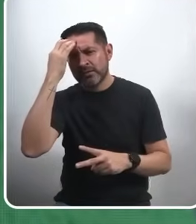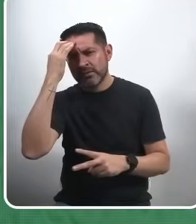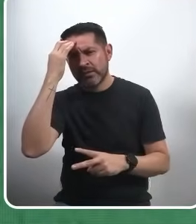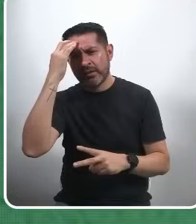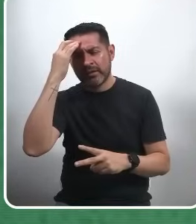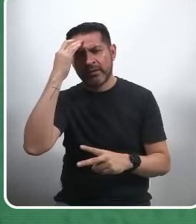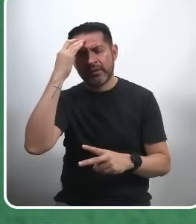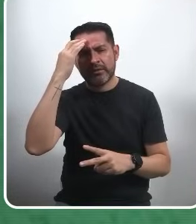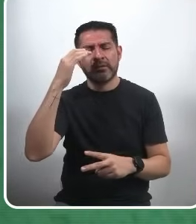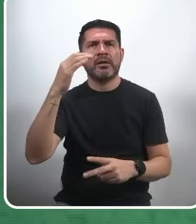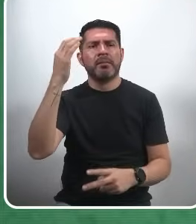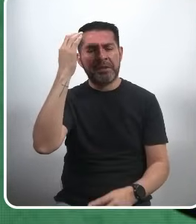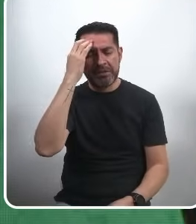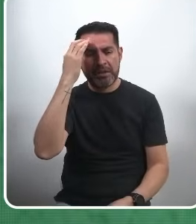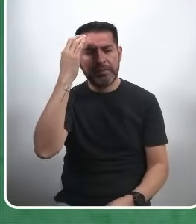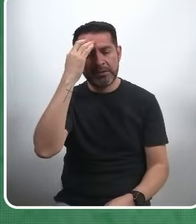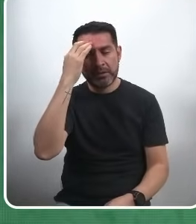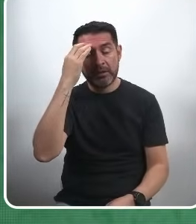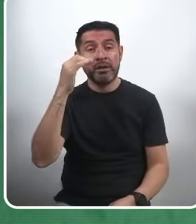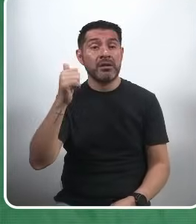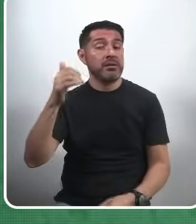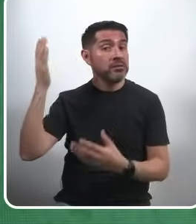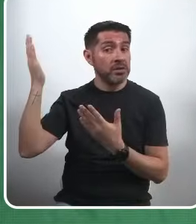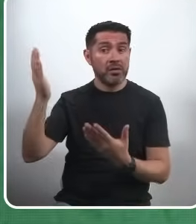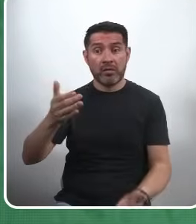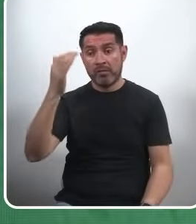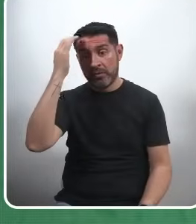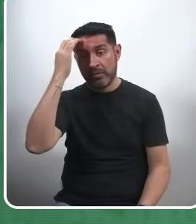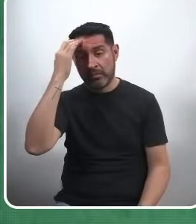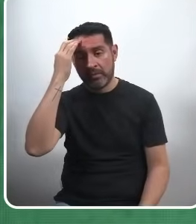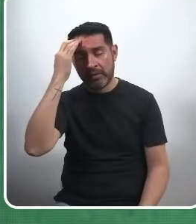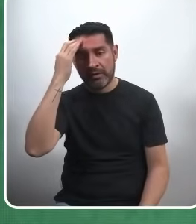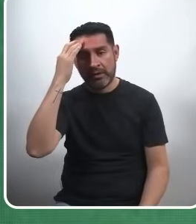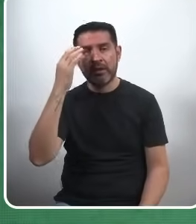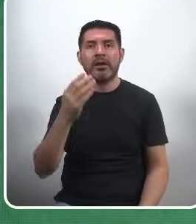que son. Y me empezó a querer entrar otra vez coraje,